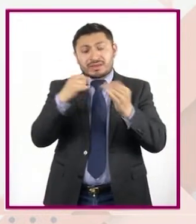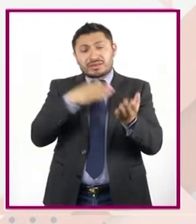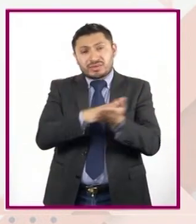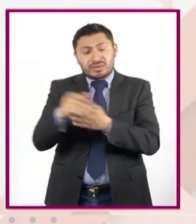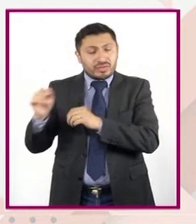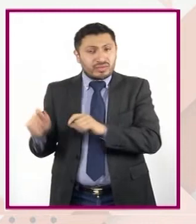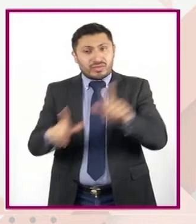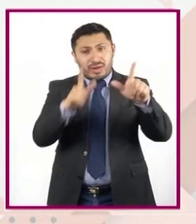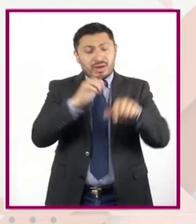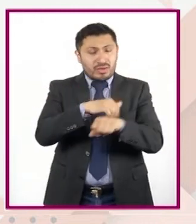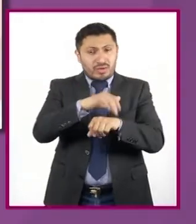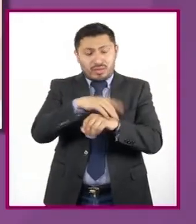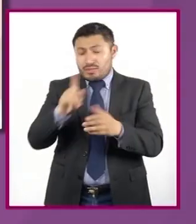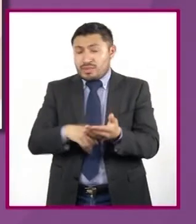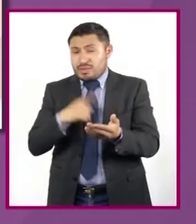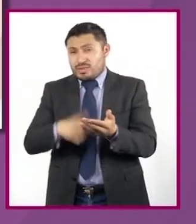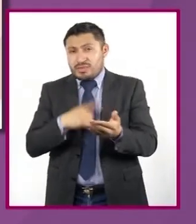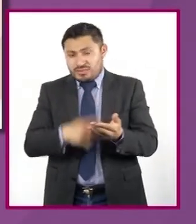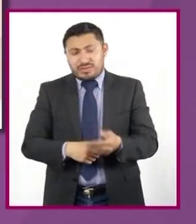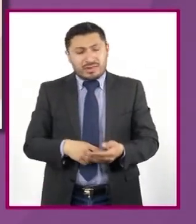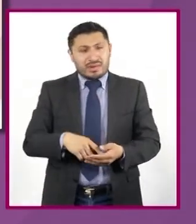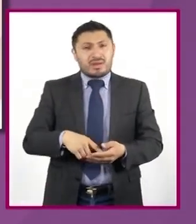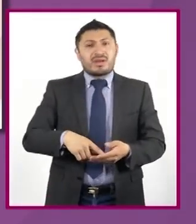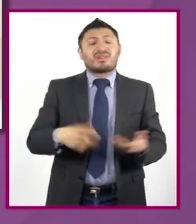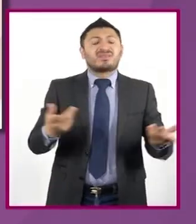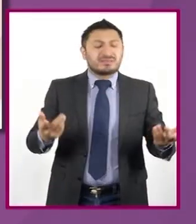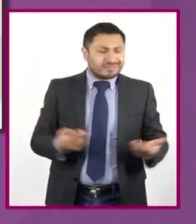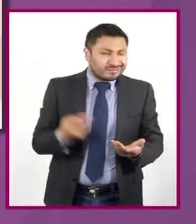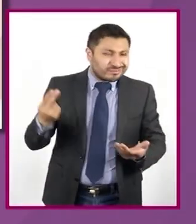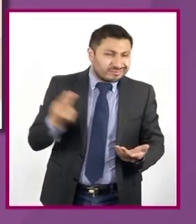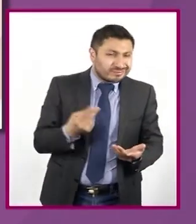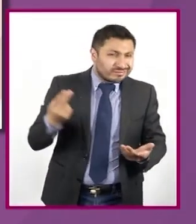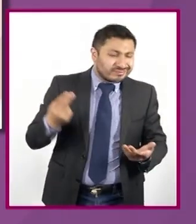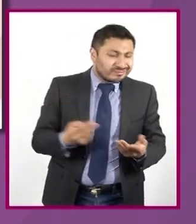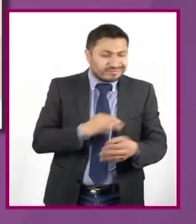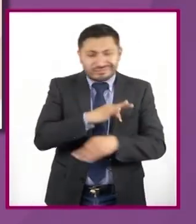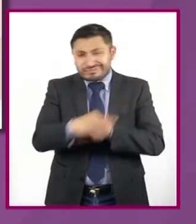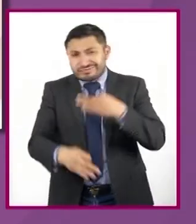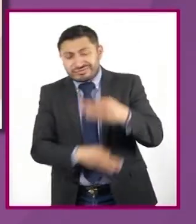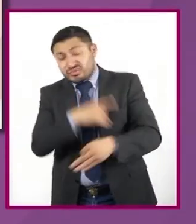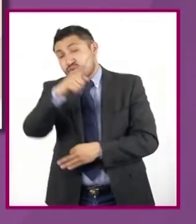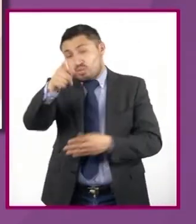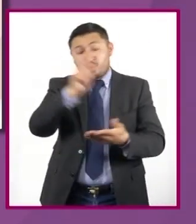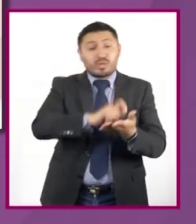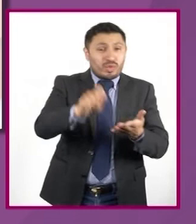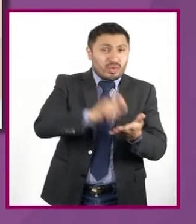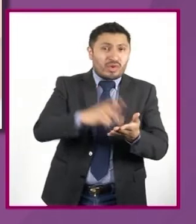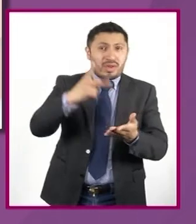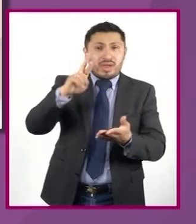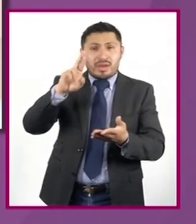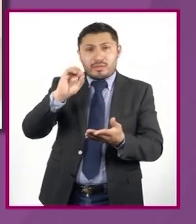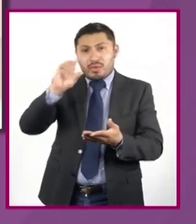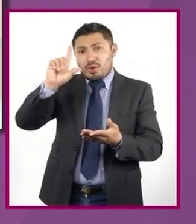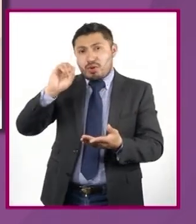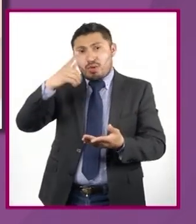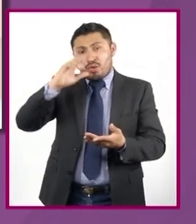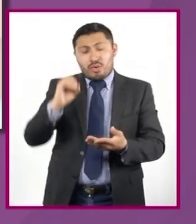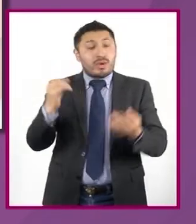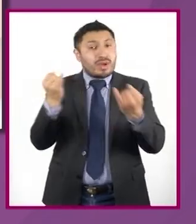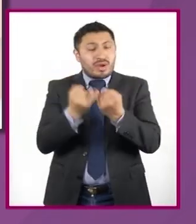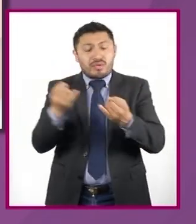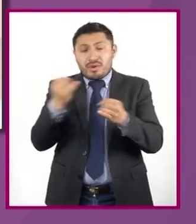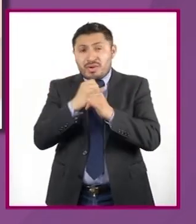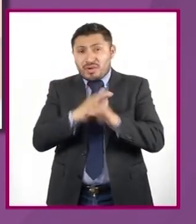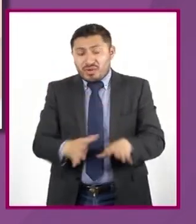publicó y número de páginas. Aquí será necesario que incluyan todo lo que citen en el prólogo, así como las fuentes de